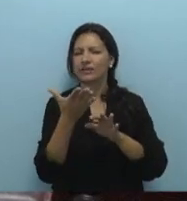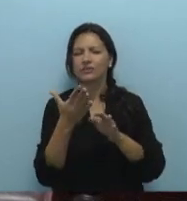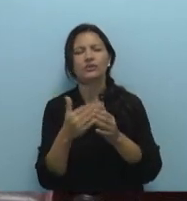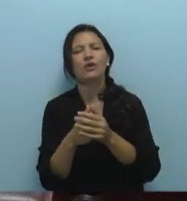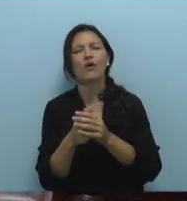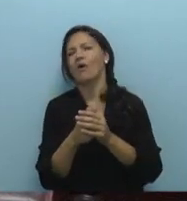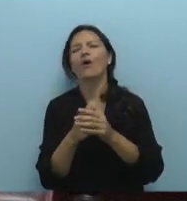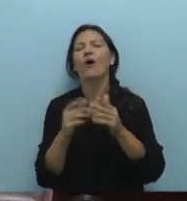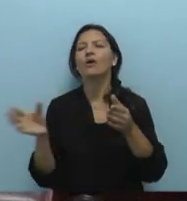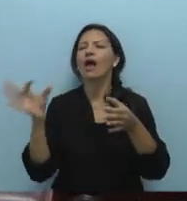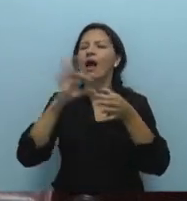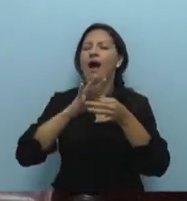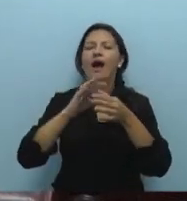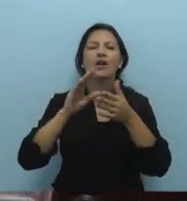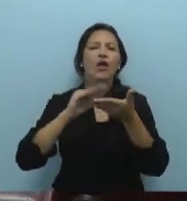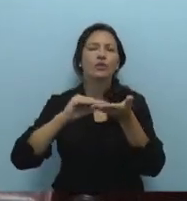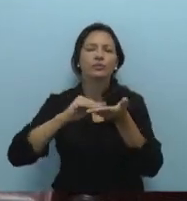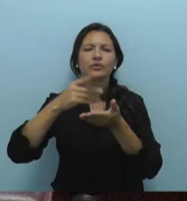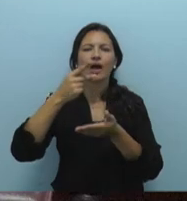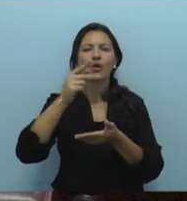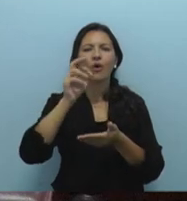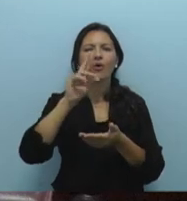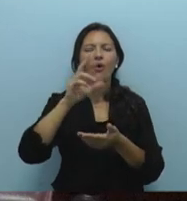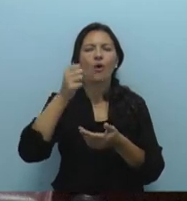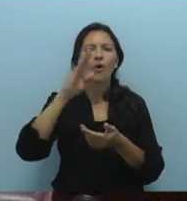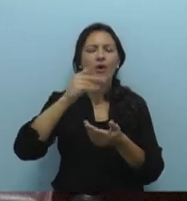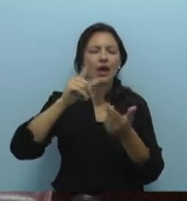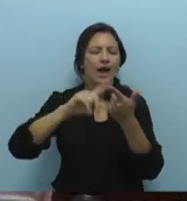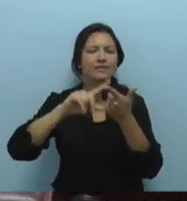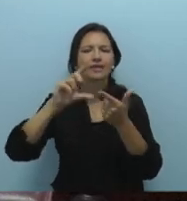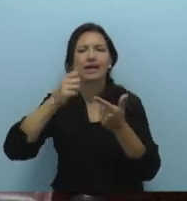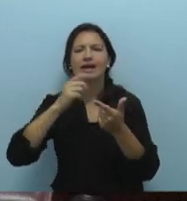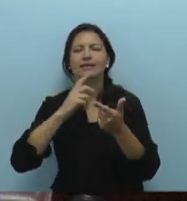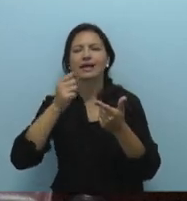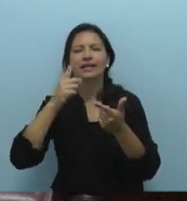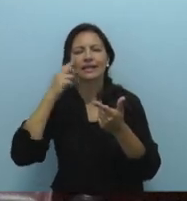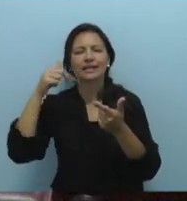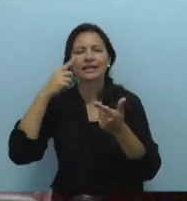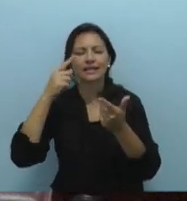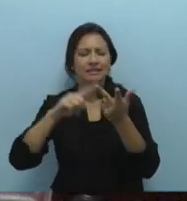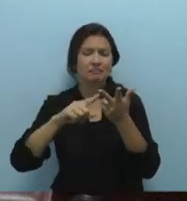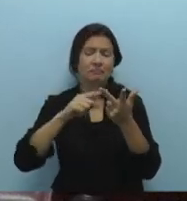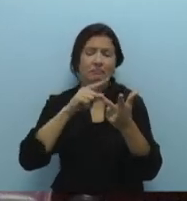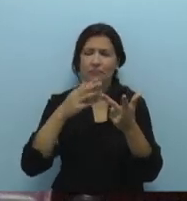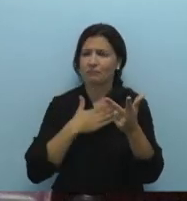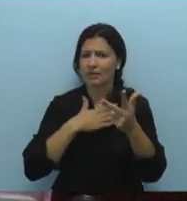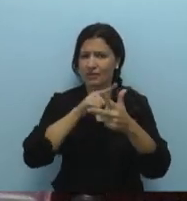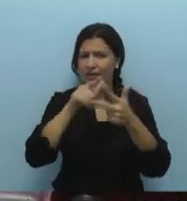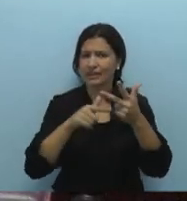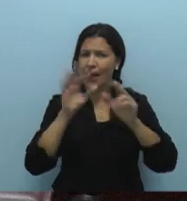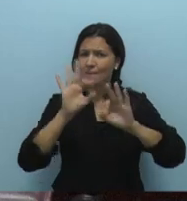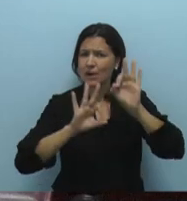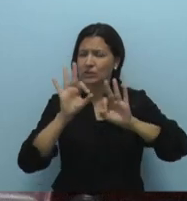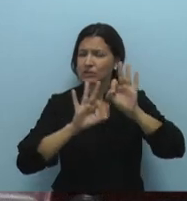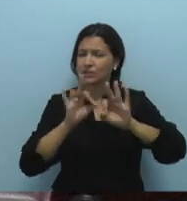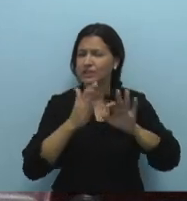diputado Corach, que pasó a comisiones, y el proyecto que presenté. Y realmente escucharla a Claudia es un